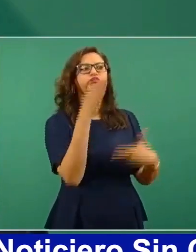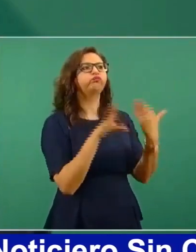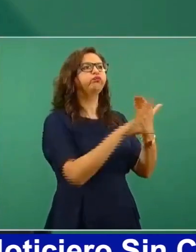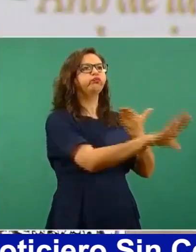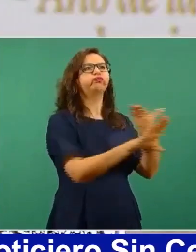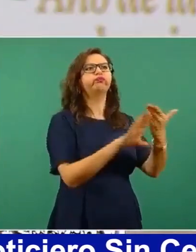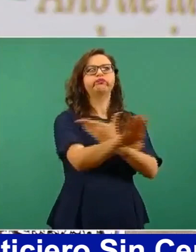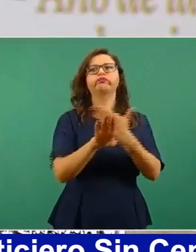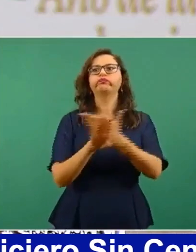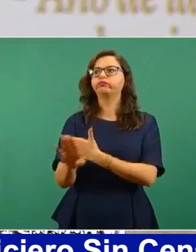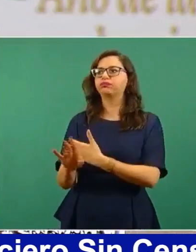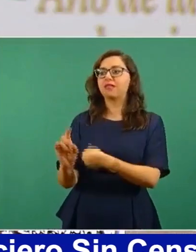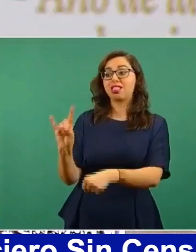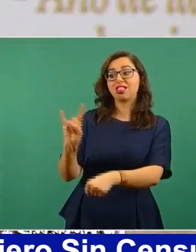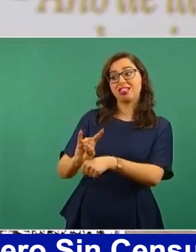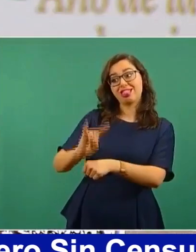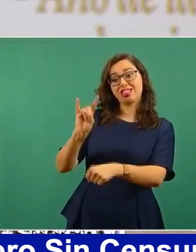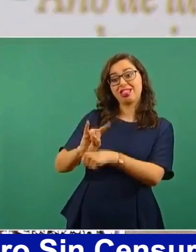corrupción.